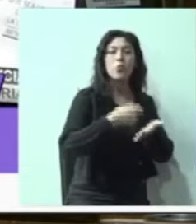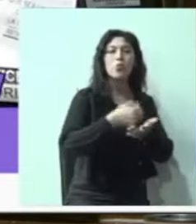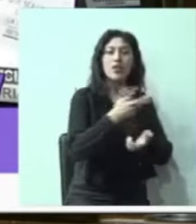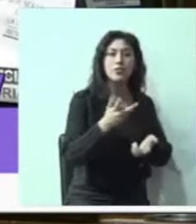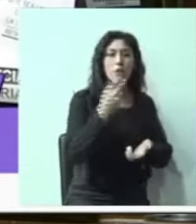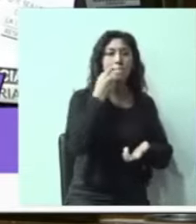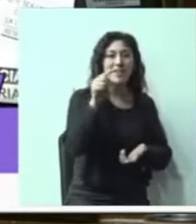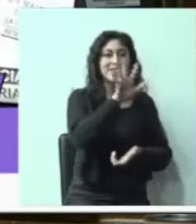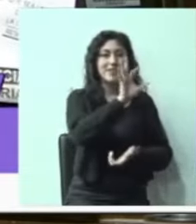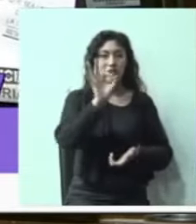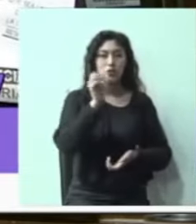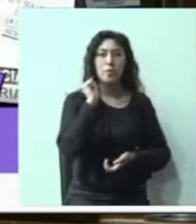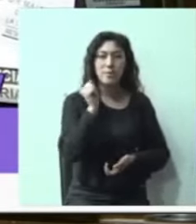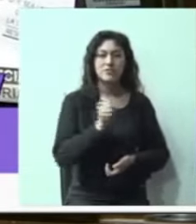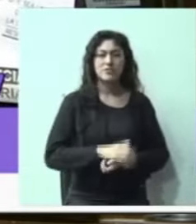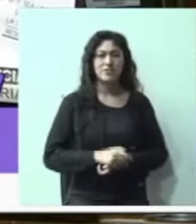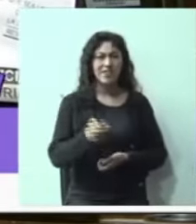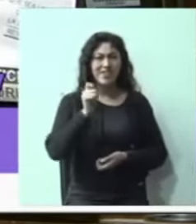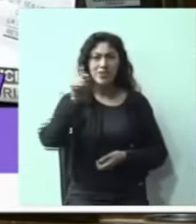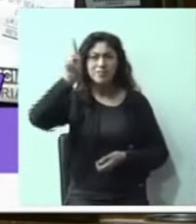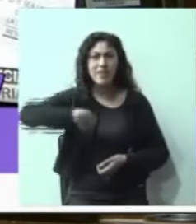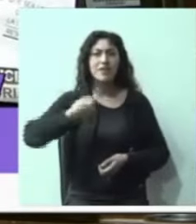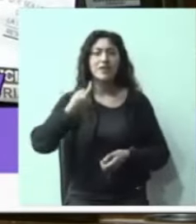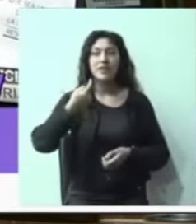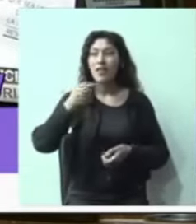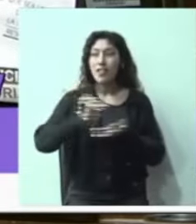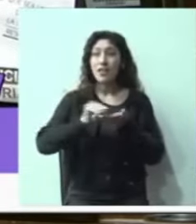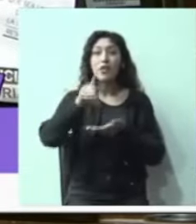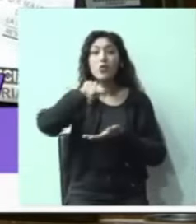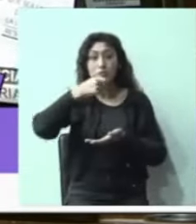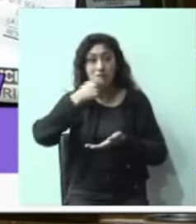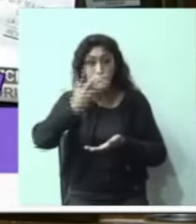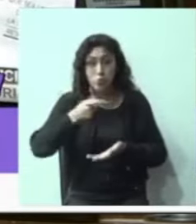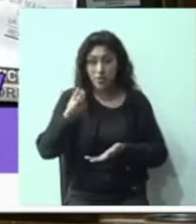¿Qué legislador vendría a una sesión si le pagan 1.500 pesos la hora?